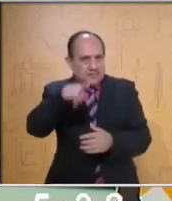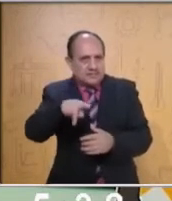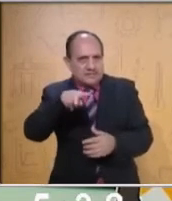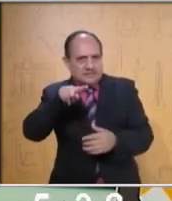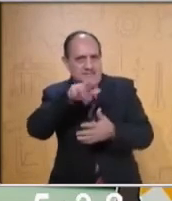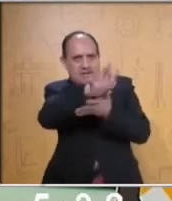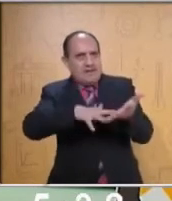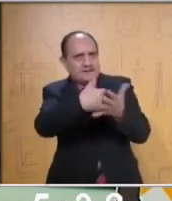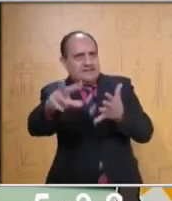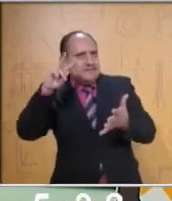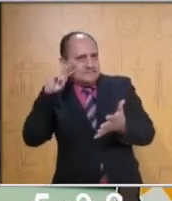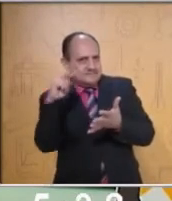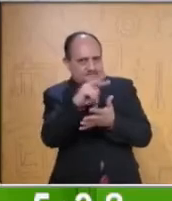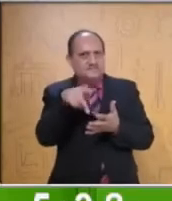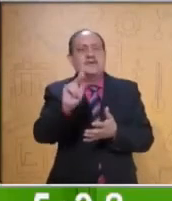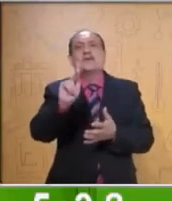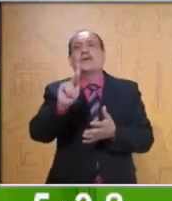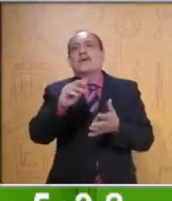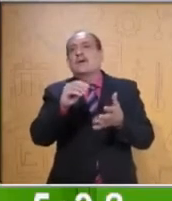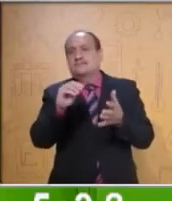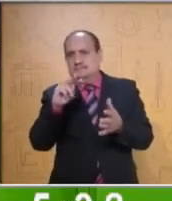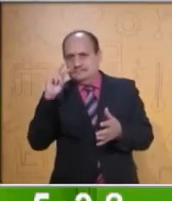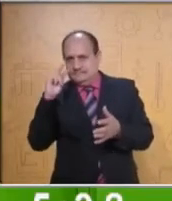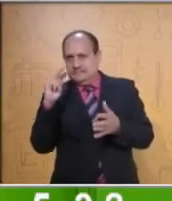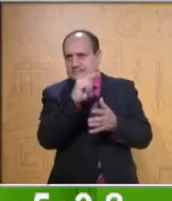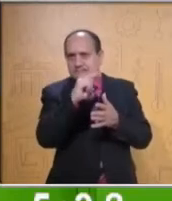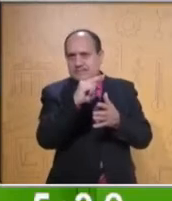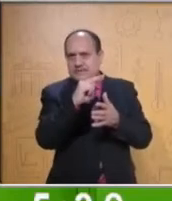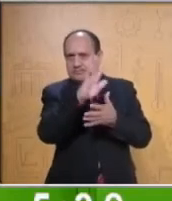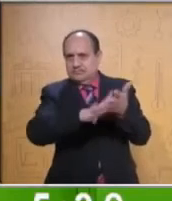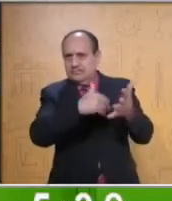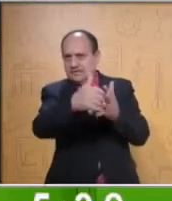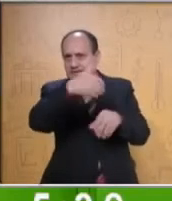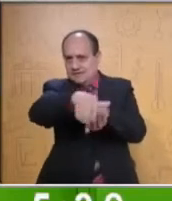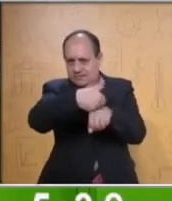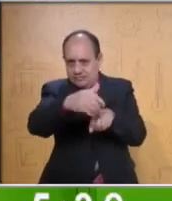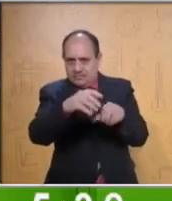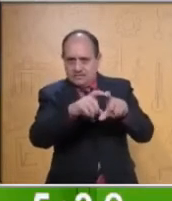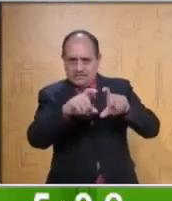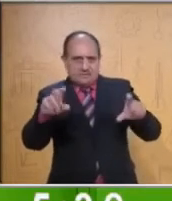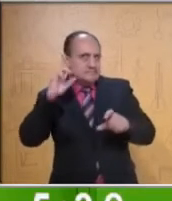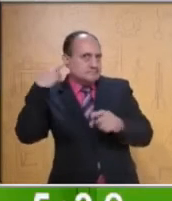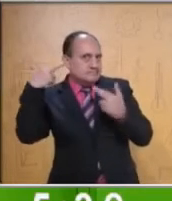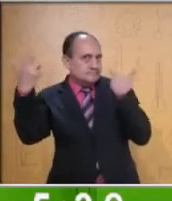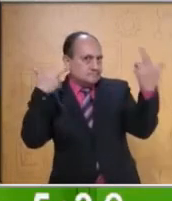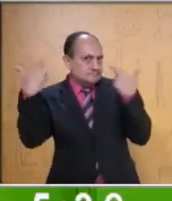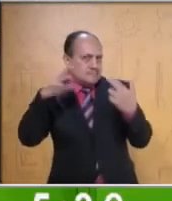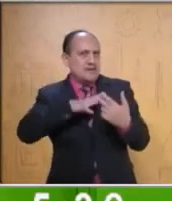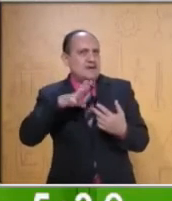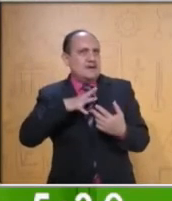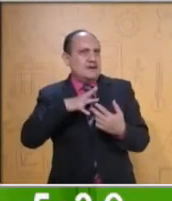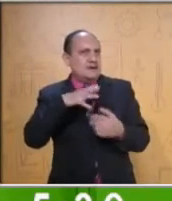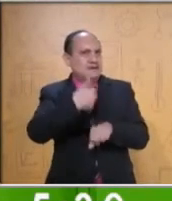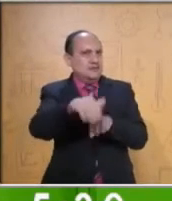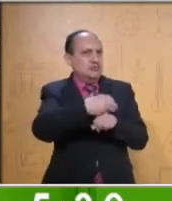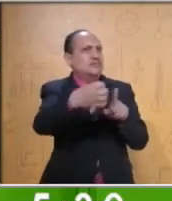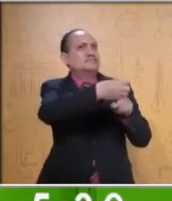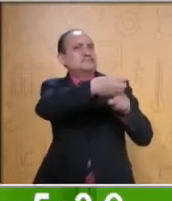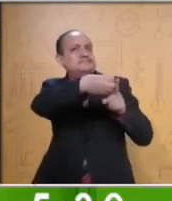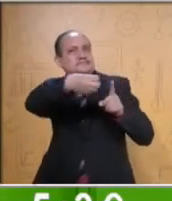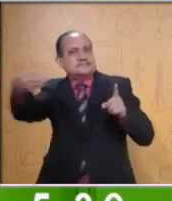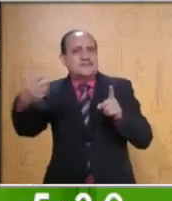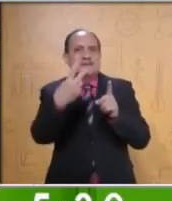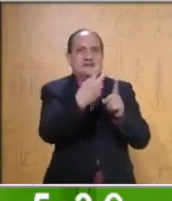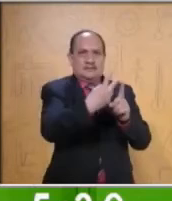la tabla. Sin embargo, aquí, al momento de tener todos los datos, para los que nada más nos escuchan, tenemos los datos ordenados desde el